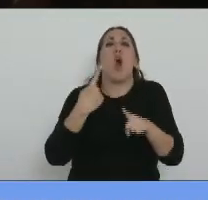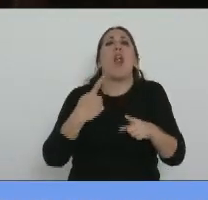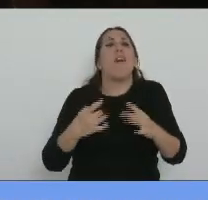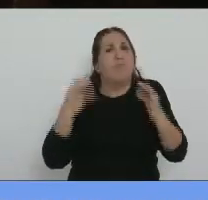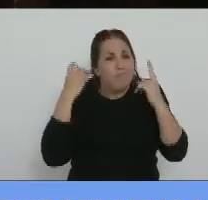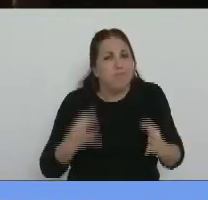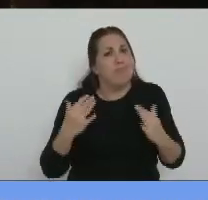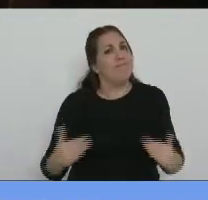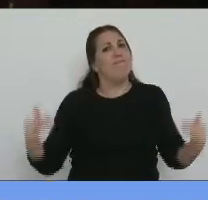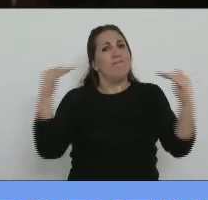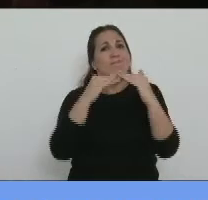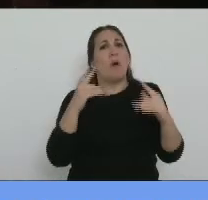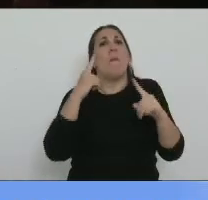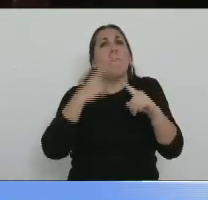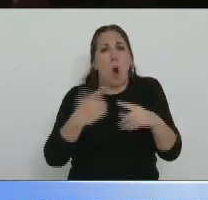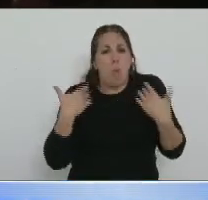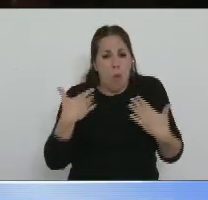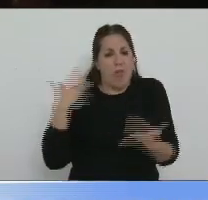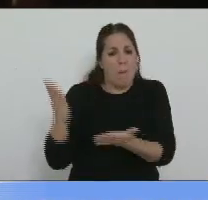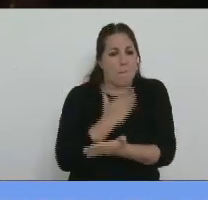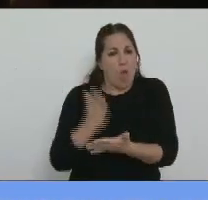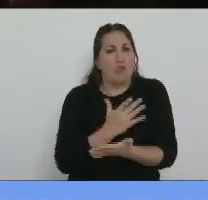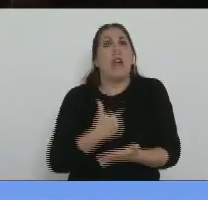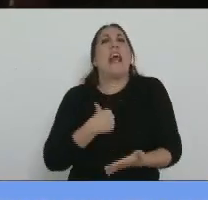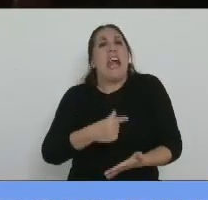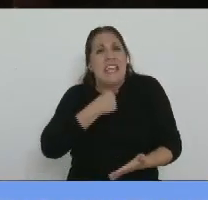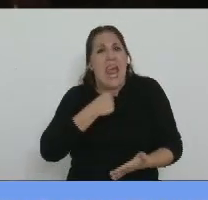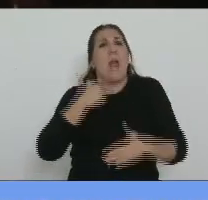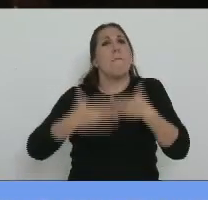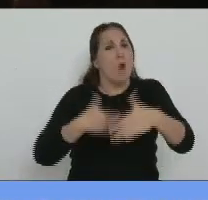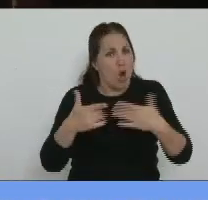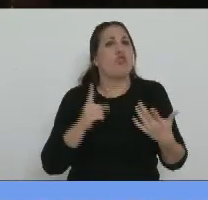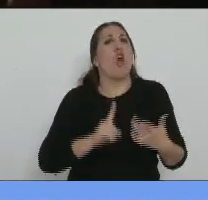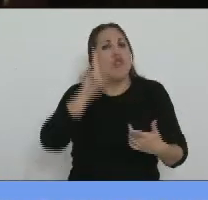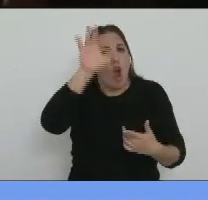producción y por deseo de progreso el norte grande se lo merece muchas gracias